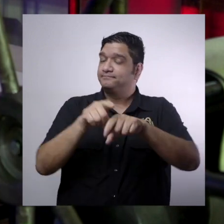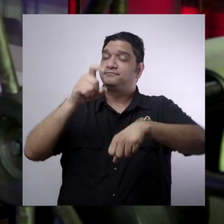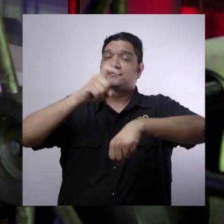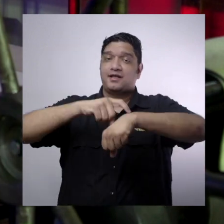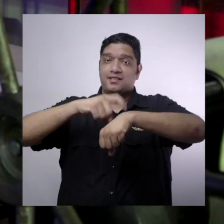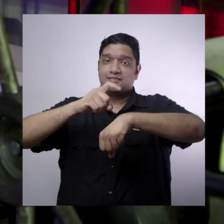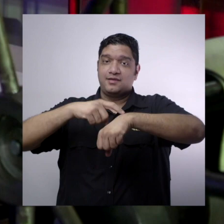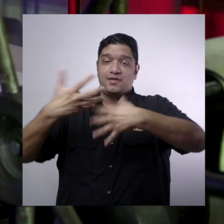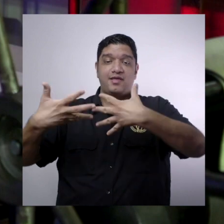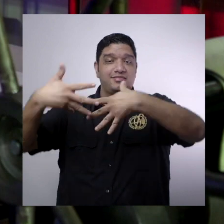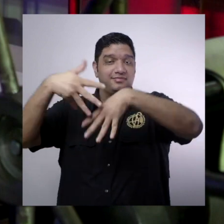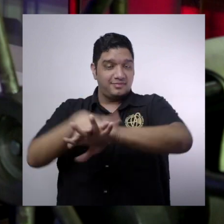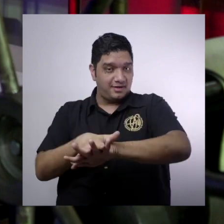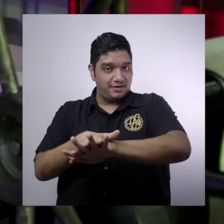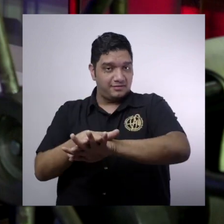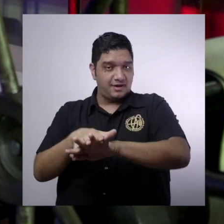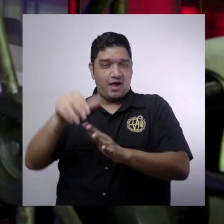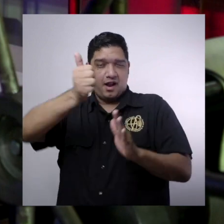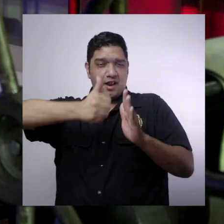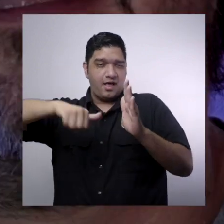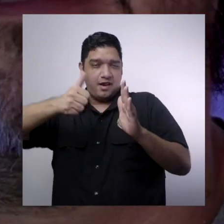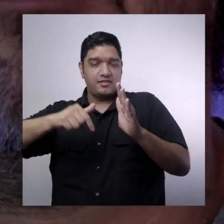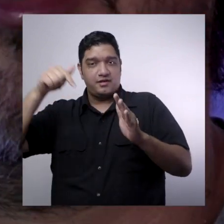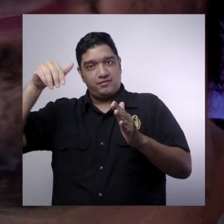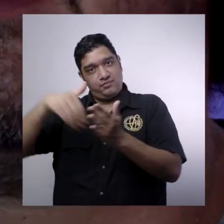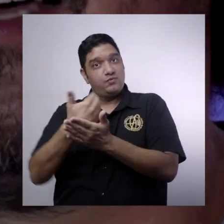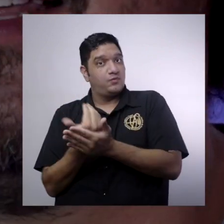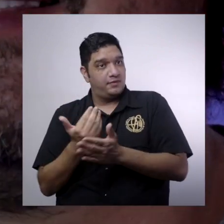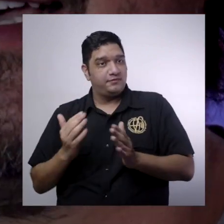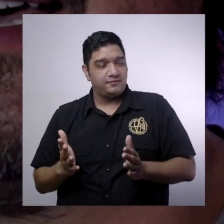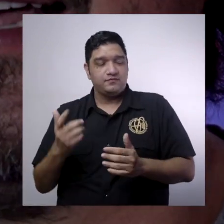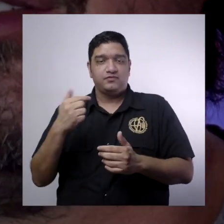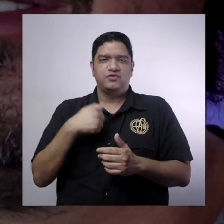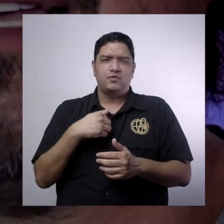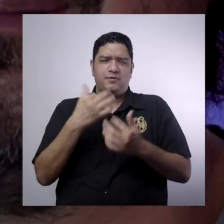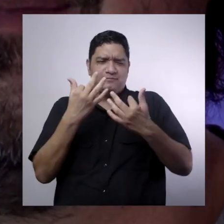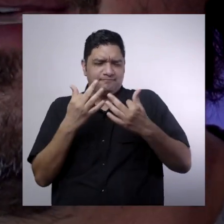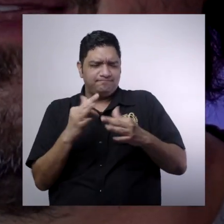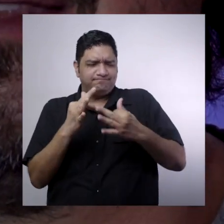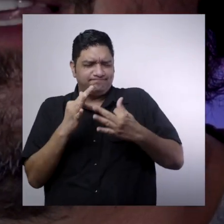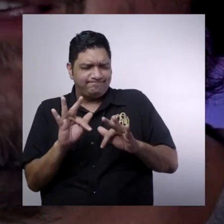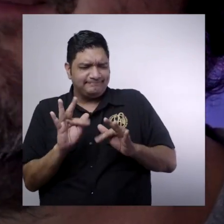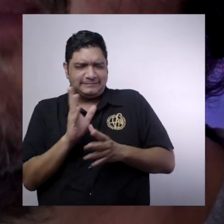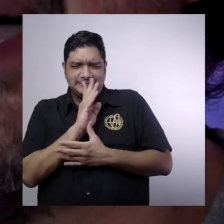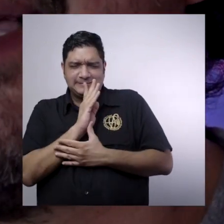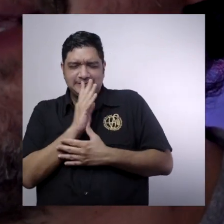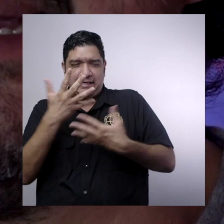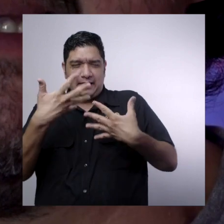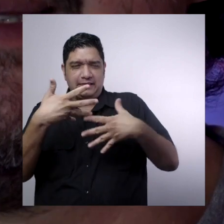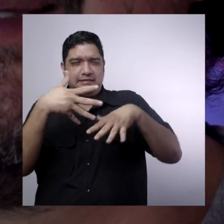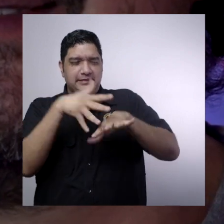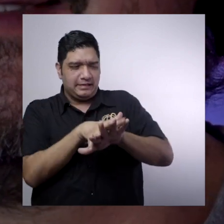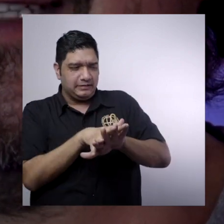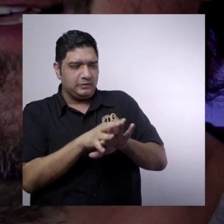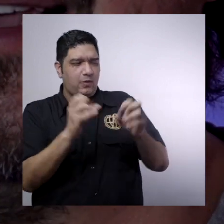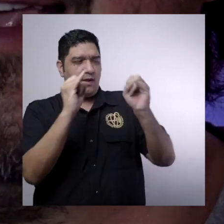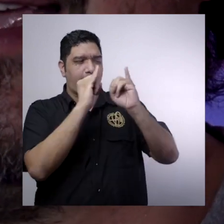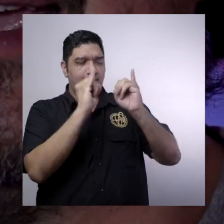integrándolo al arte contemporáneo. Voy a estar integrando también imágenes